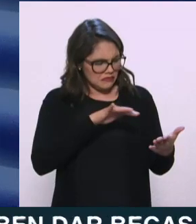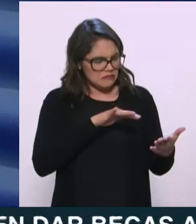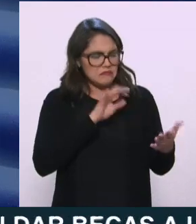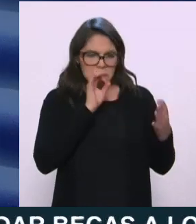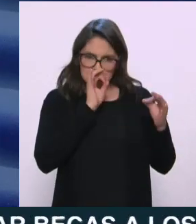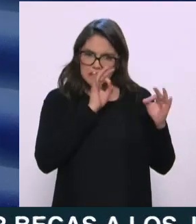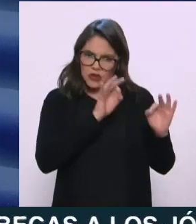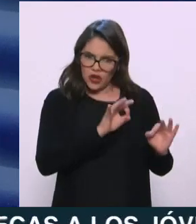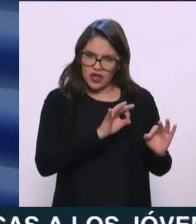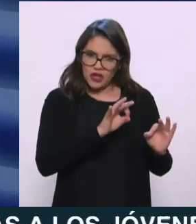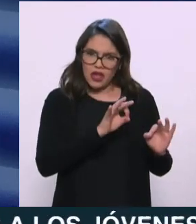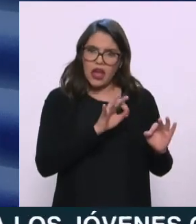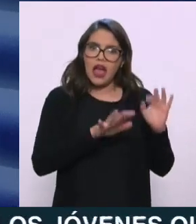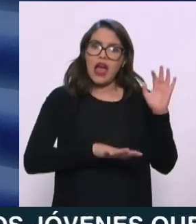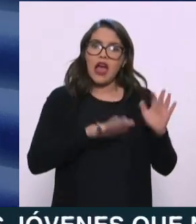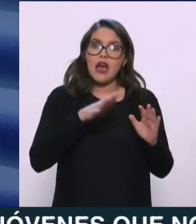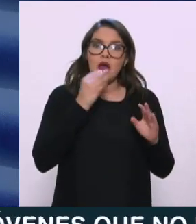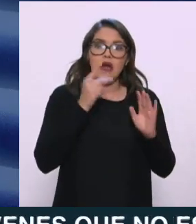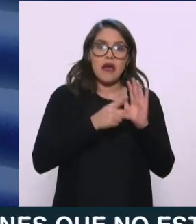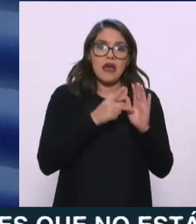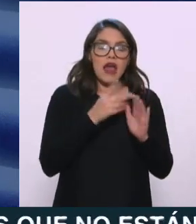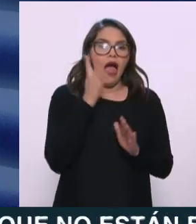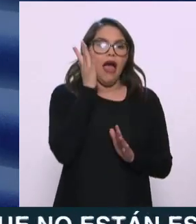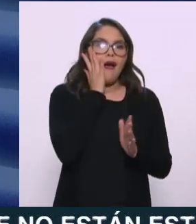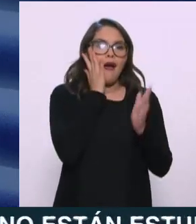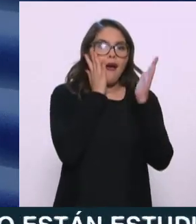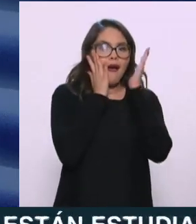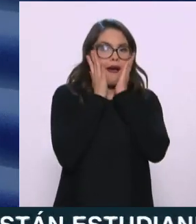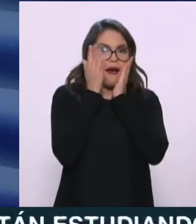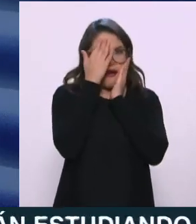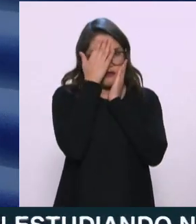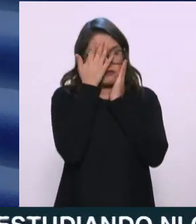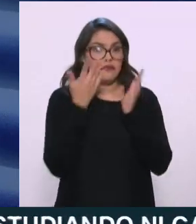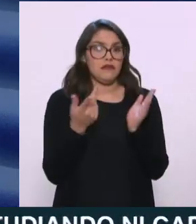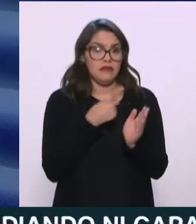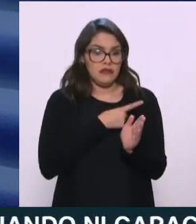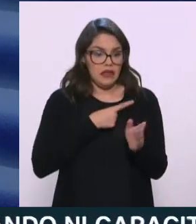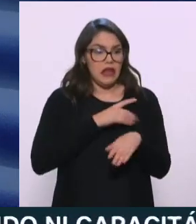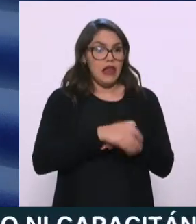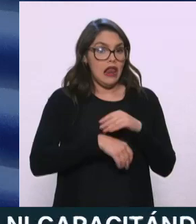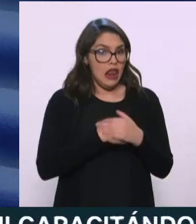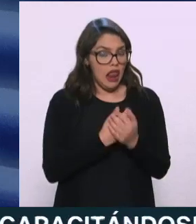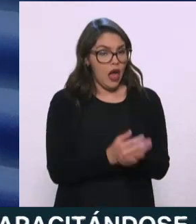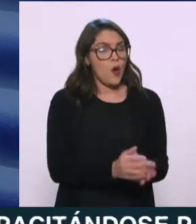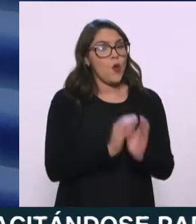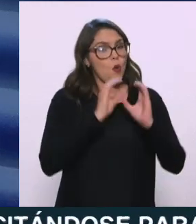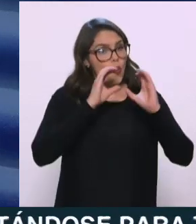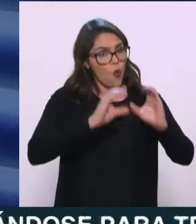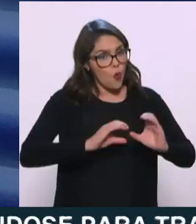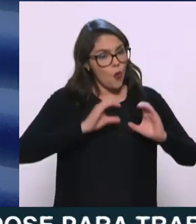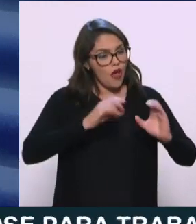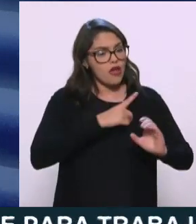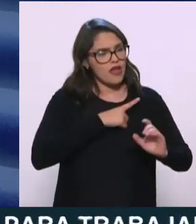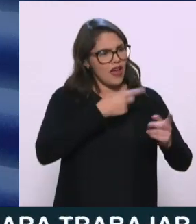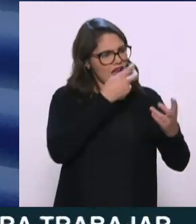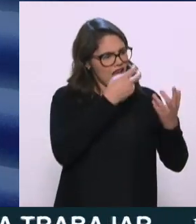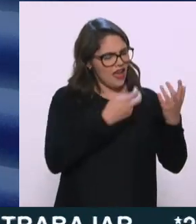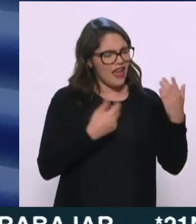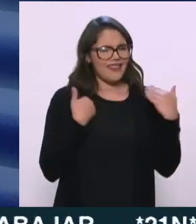por ejemplo, ¿cuántas veces nos tocamos la cara? Pues una infinidad de veces que deberíamos de estar atentos. Creo que si nos queda claro estas medidas podemos ayudar